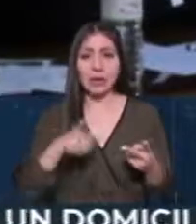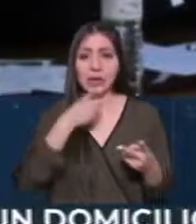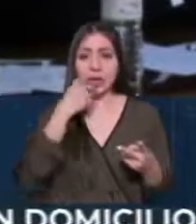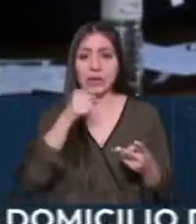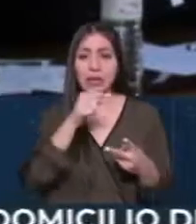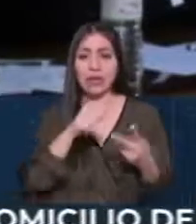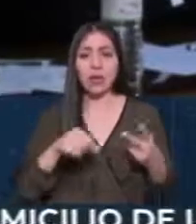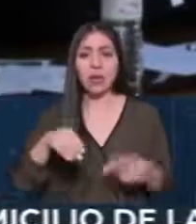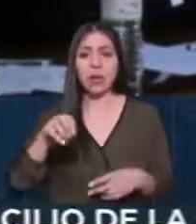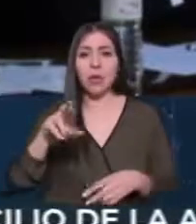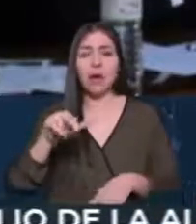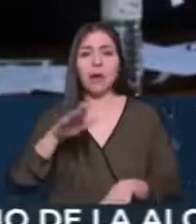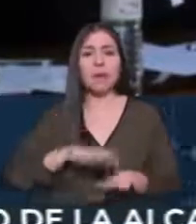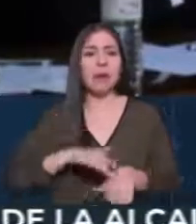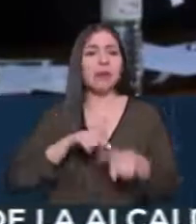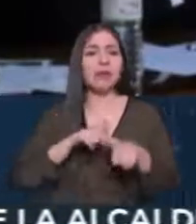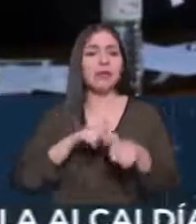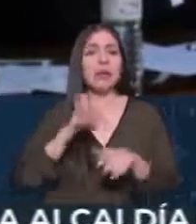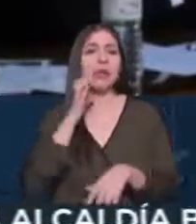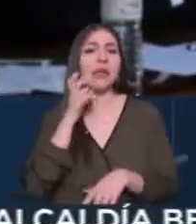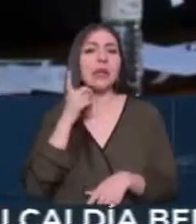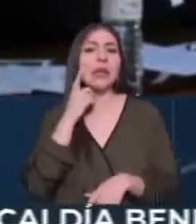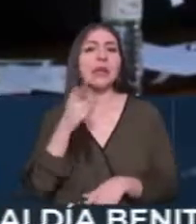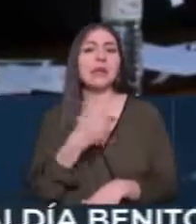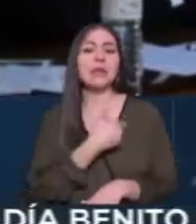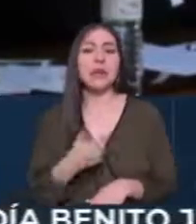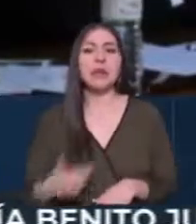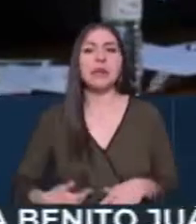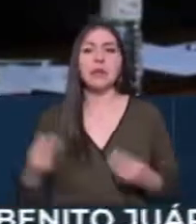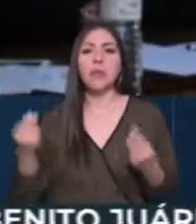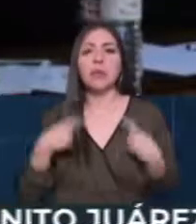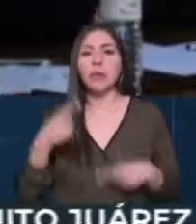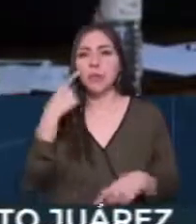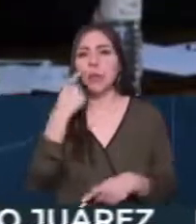mayoría de la Cámara de Diputados y que la popularidad del presidente está arriba del